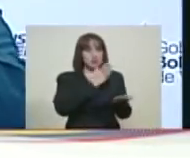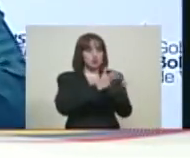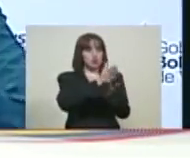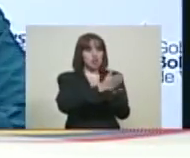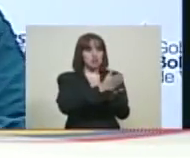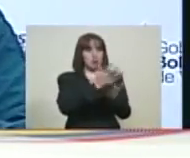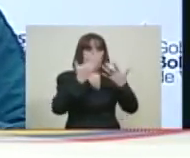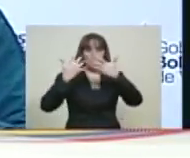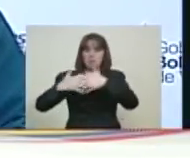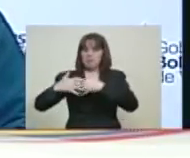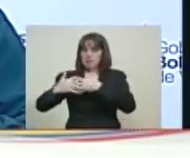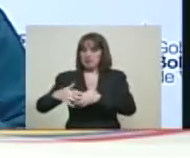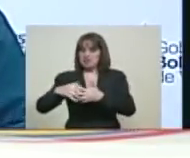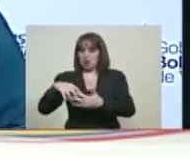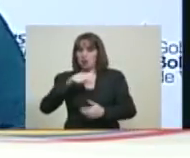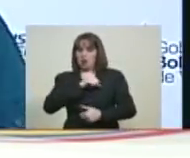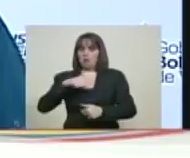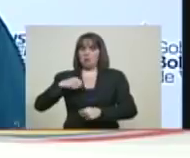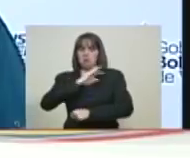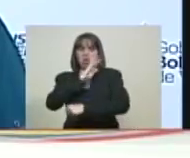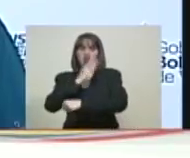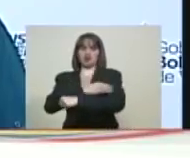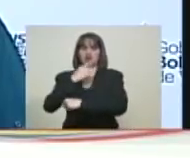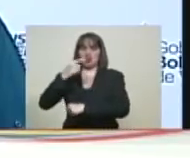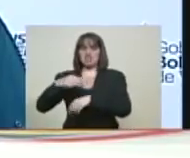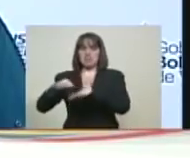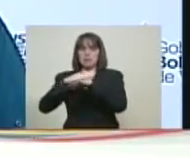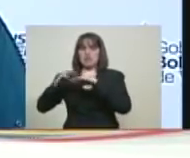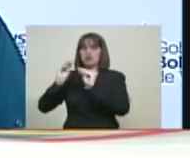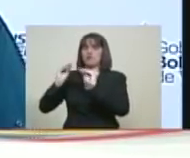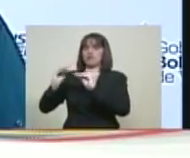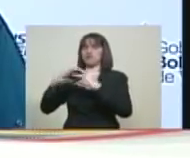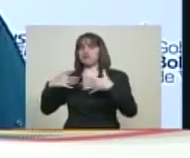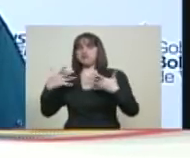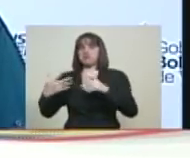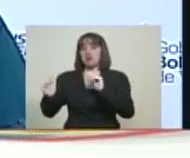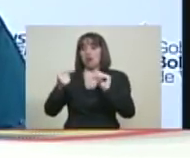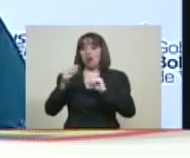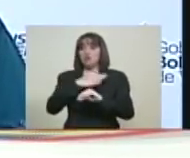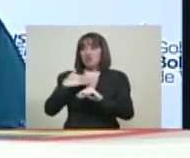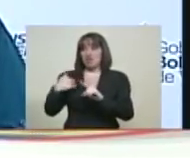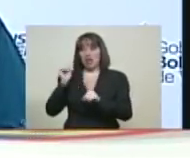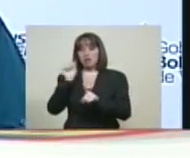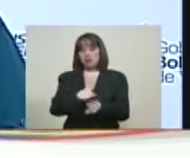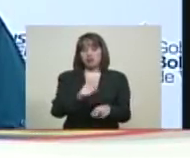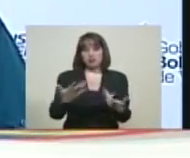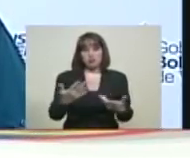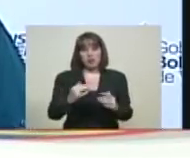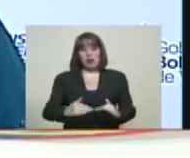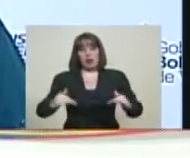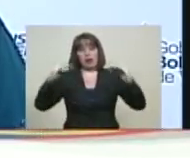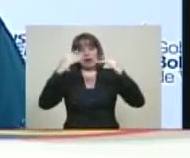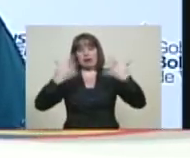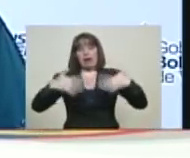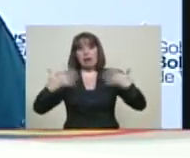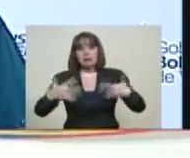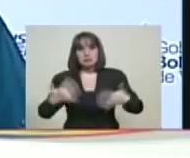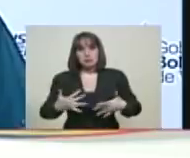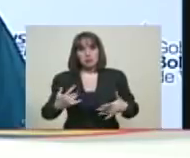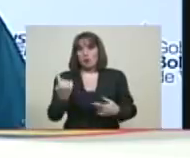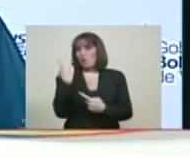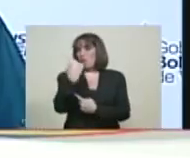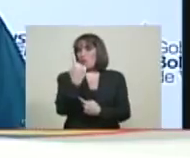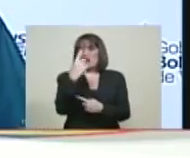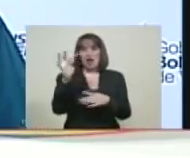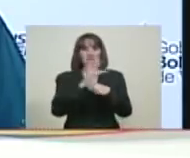ahí un empresario muy poderoso le decía a alguien nosotros un ministro si ustedes quieren vencer la inflación hay